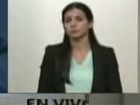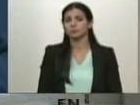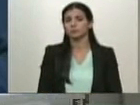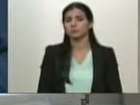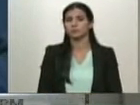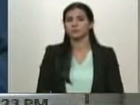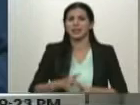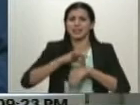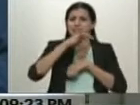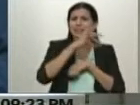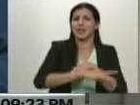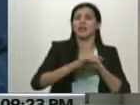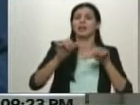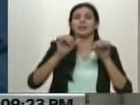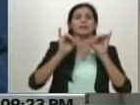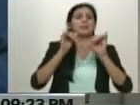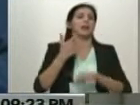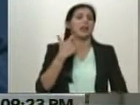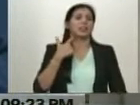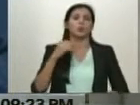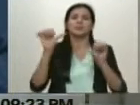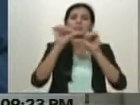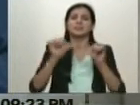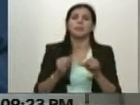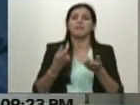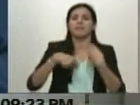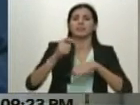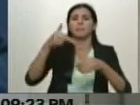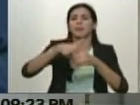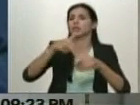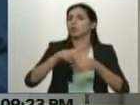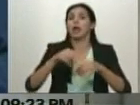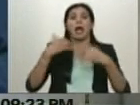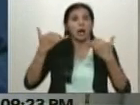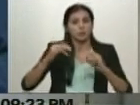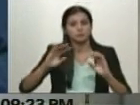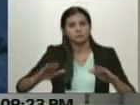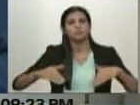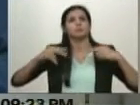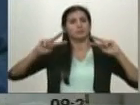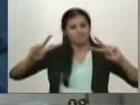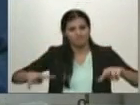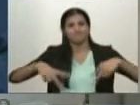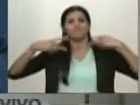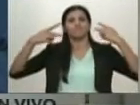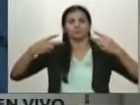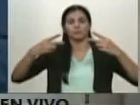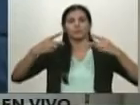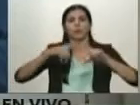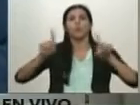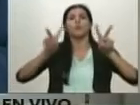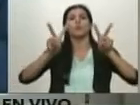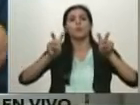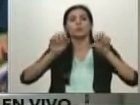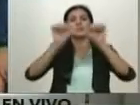trascendiendo el modelo rentista petrolero capitalista al modelo económico productivo